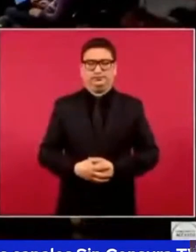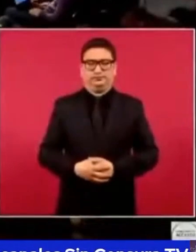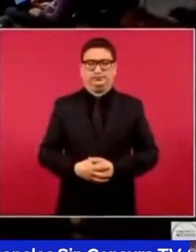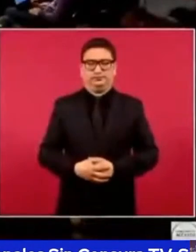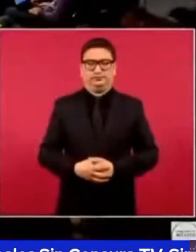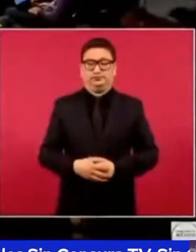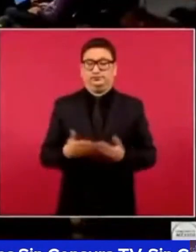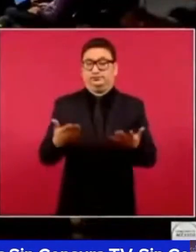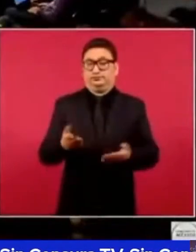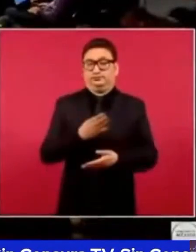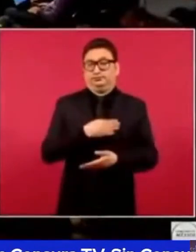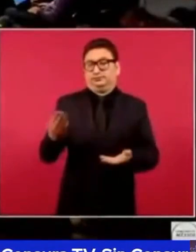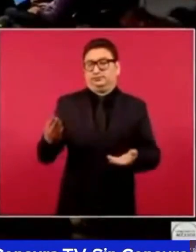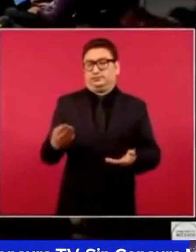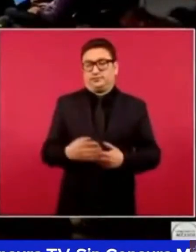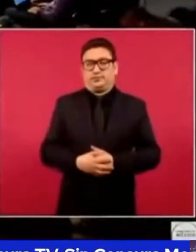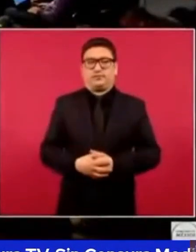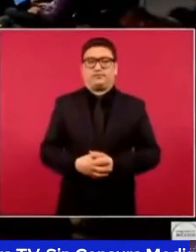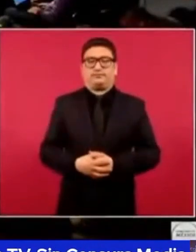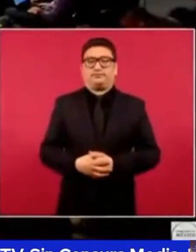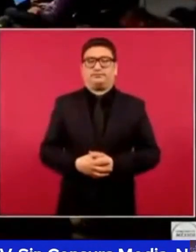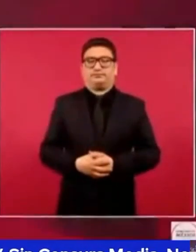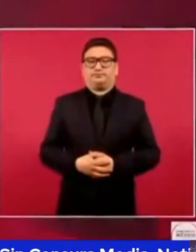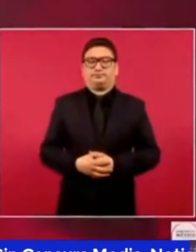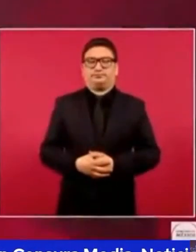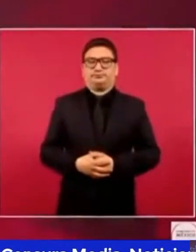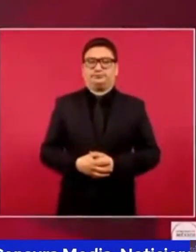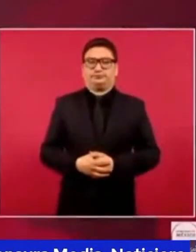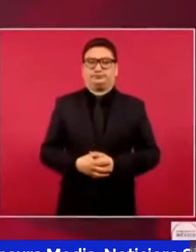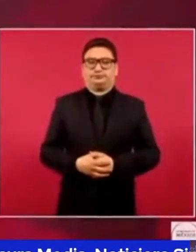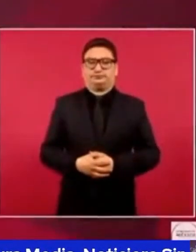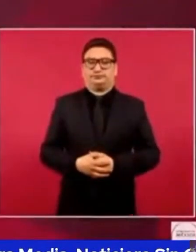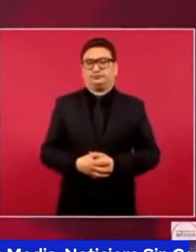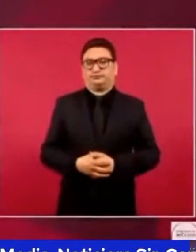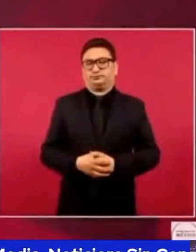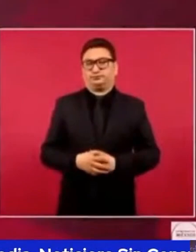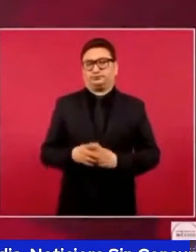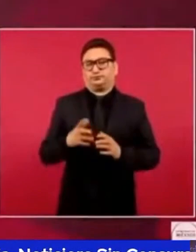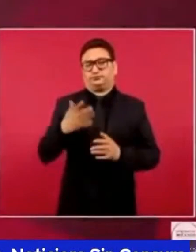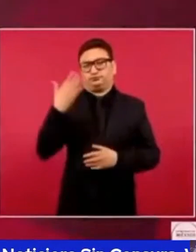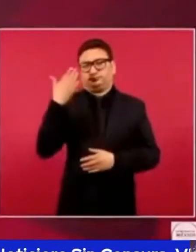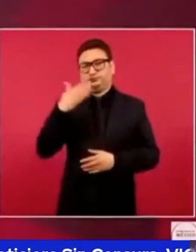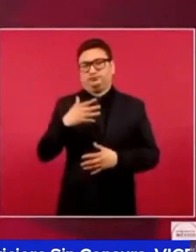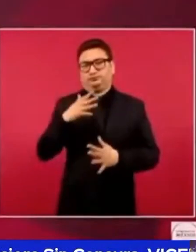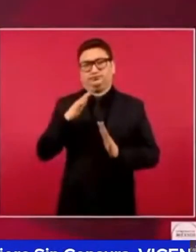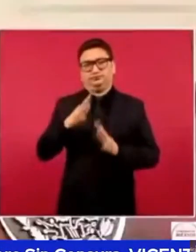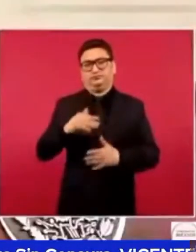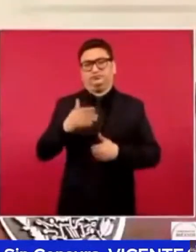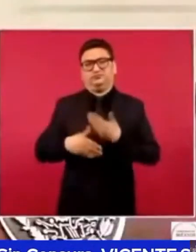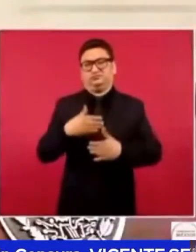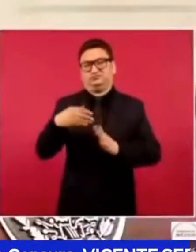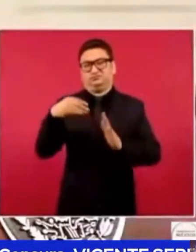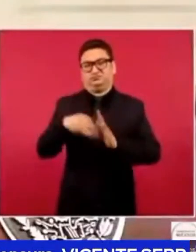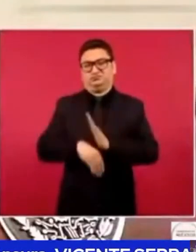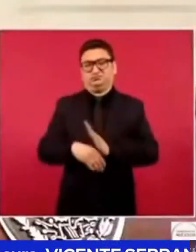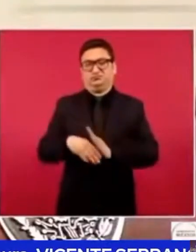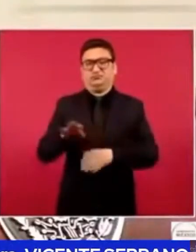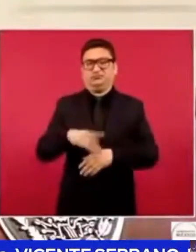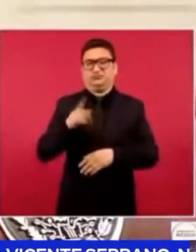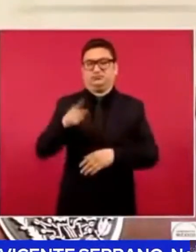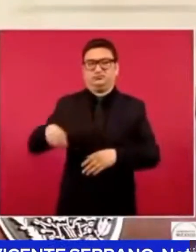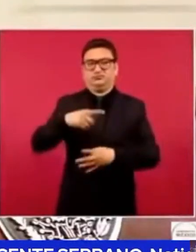Bueno, es parte de la decadencia del Poder